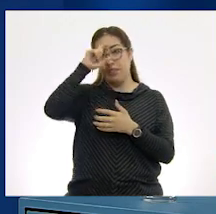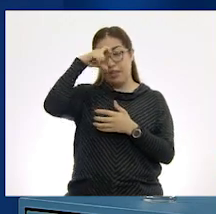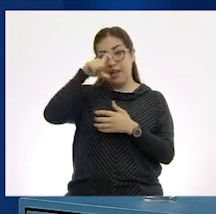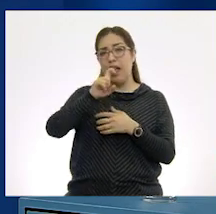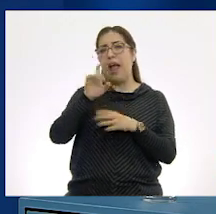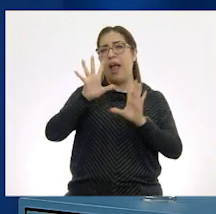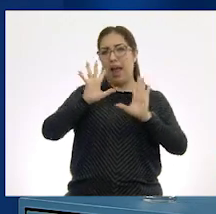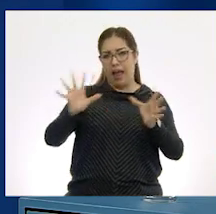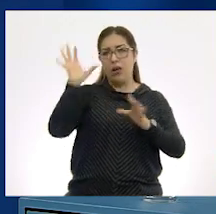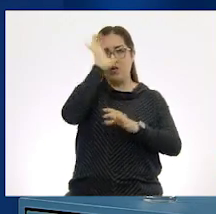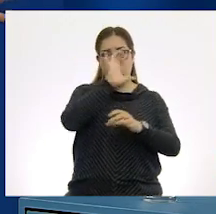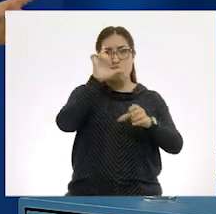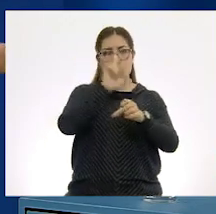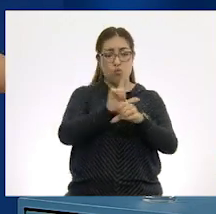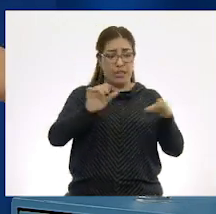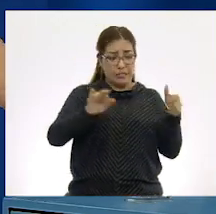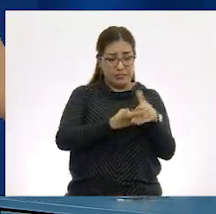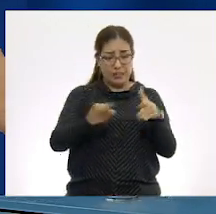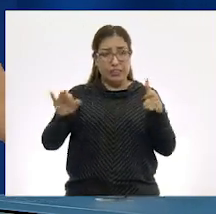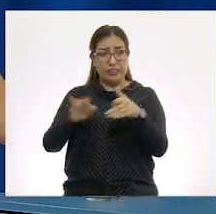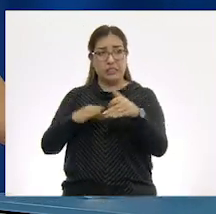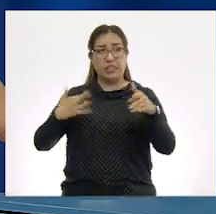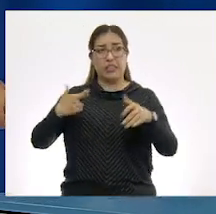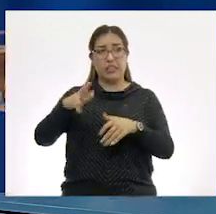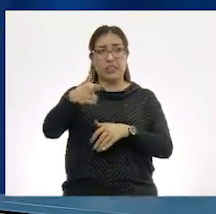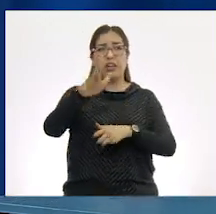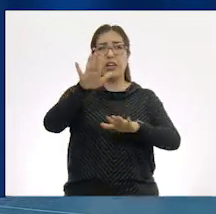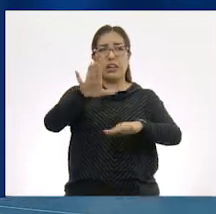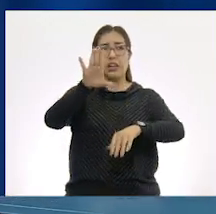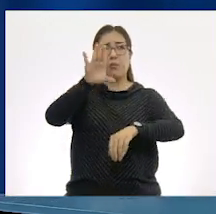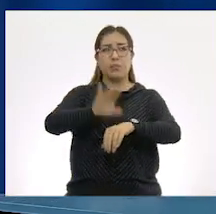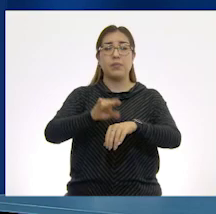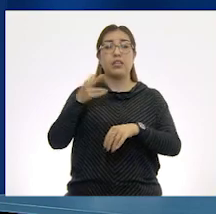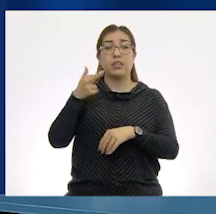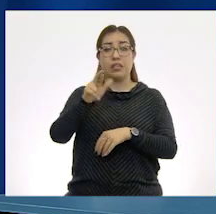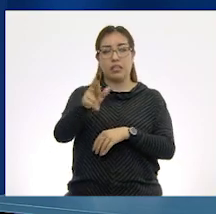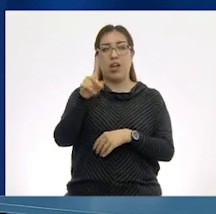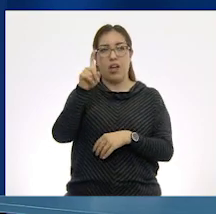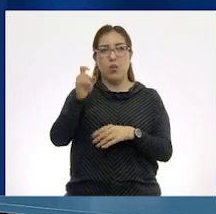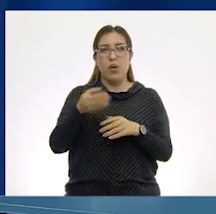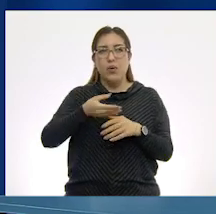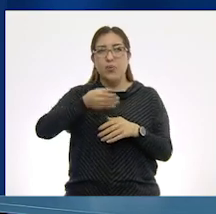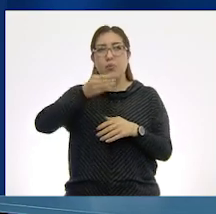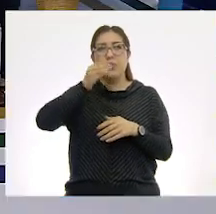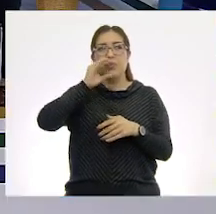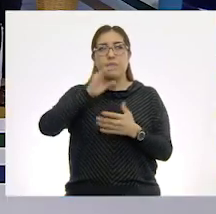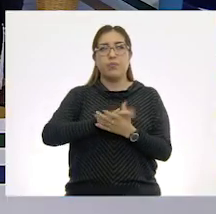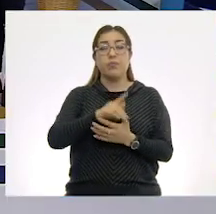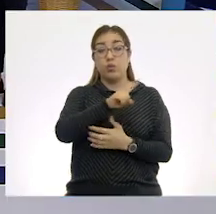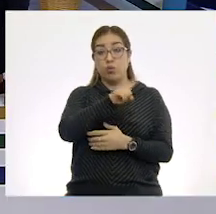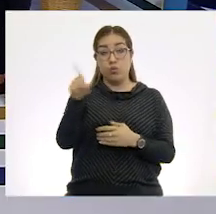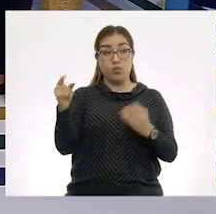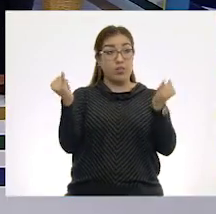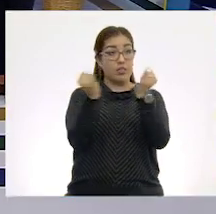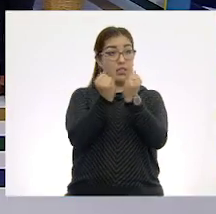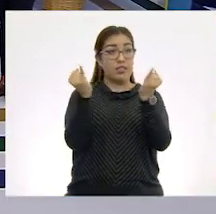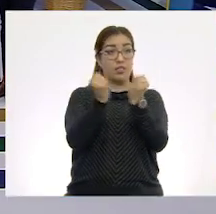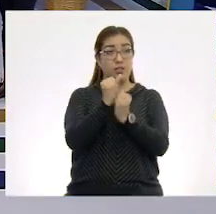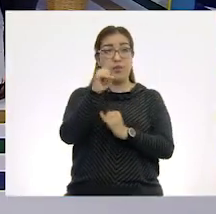establecieron cerca de ríos. Ay, permíteme tomar un poco de agua. Ok. Ustedes también hidrátense.